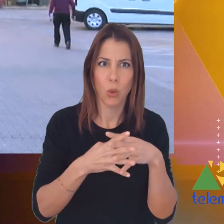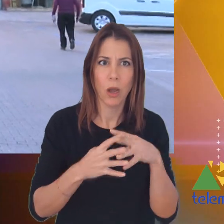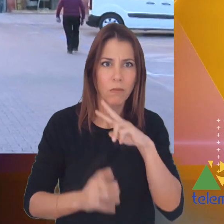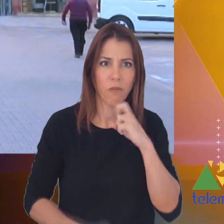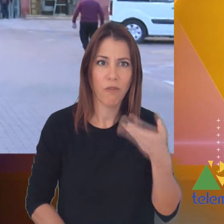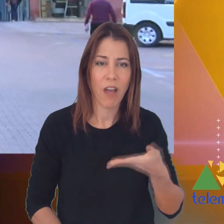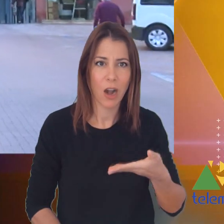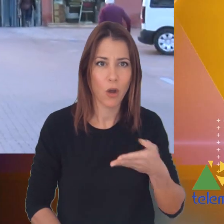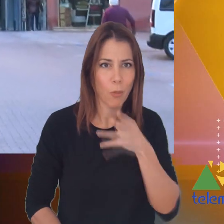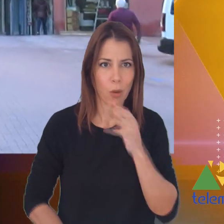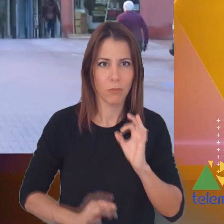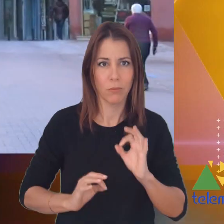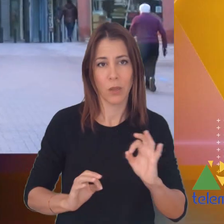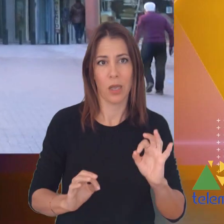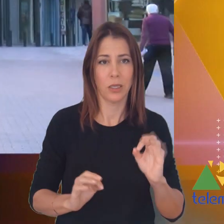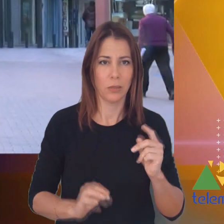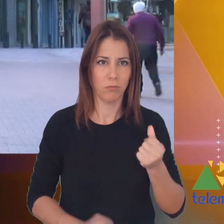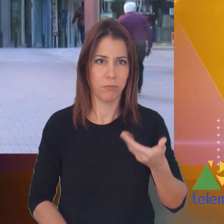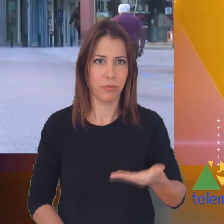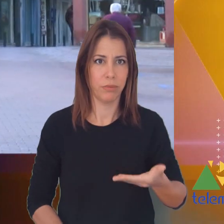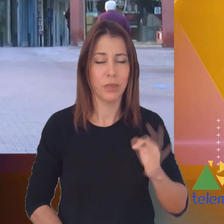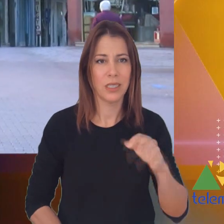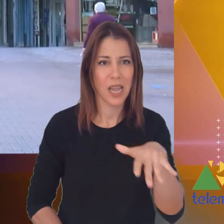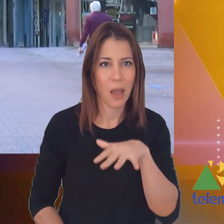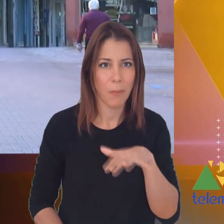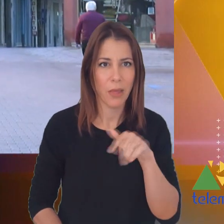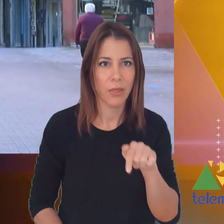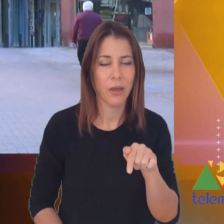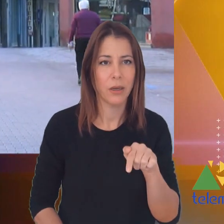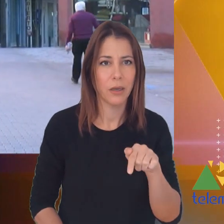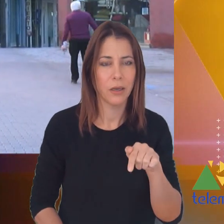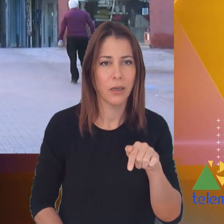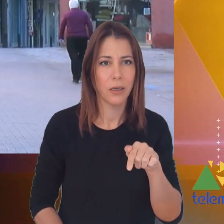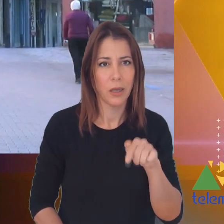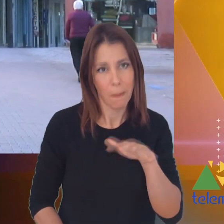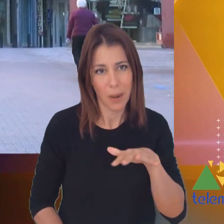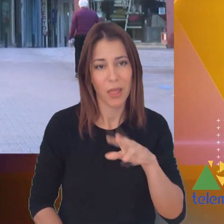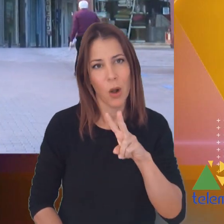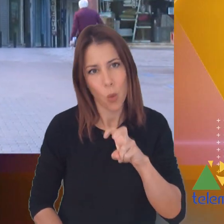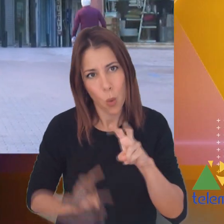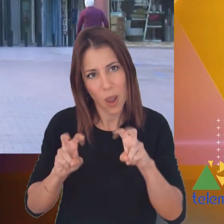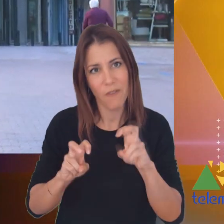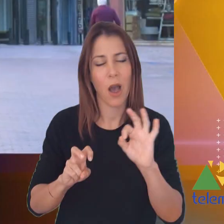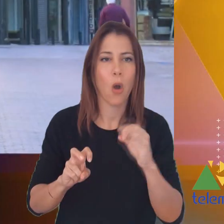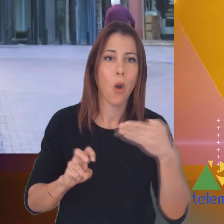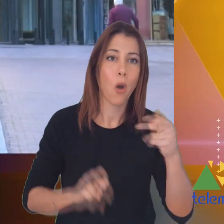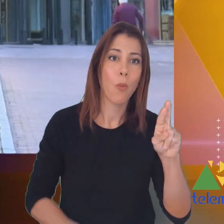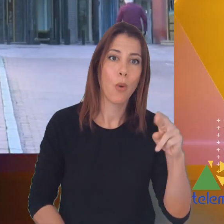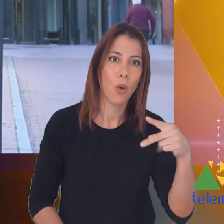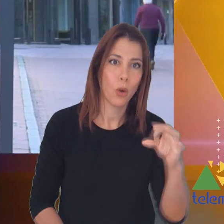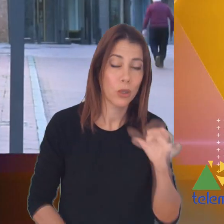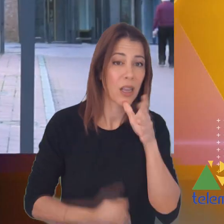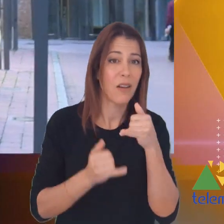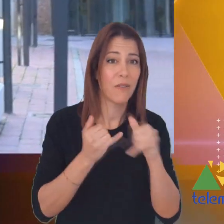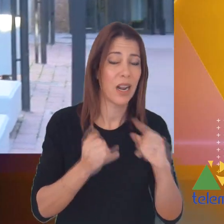valor señorial en la plaza, Plaza Nueva o Plaza Burgos, que empieza a ser llamada a